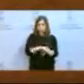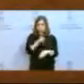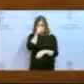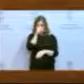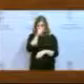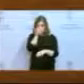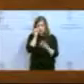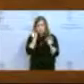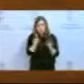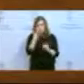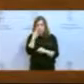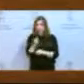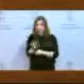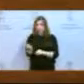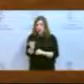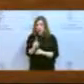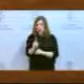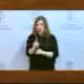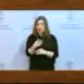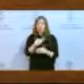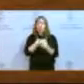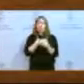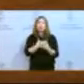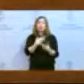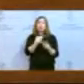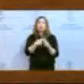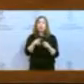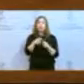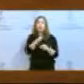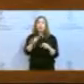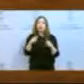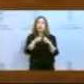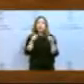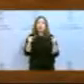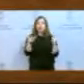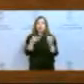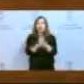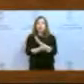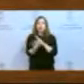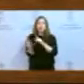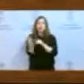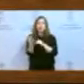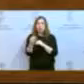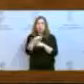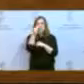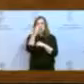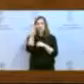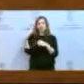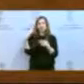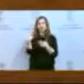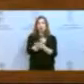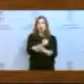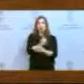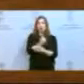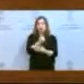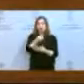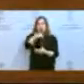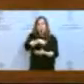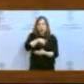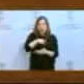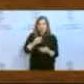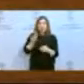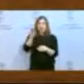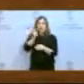Y tampoco es verdad. La voluntad política de los asturianos es la suma de todos los intereses de los que aquí estamos